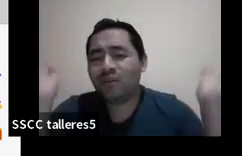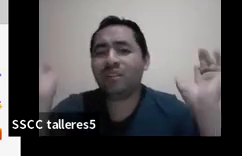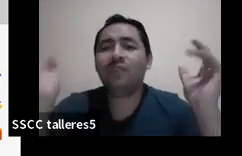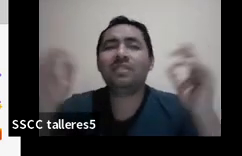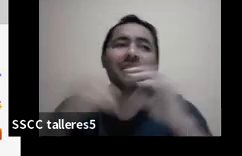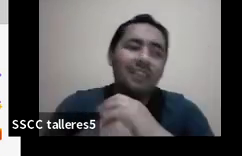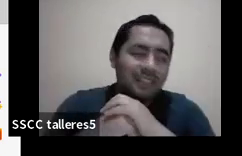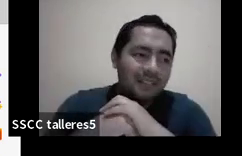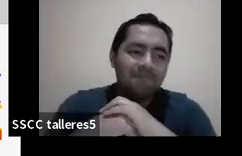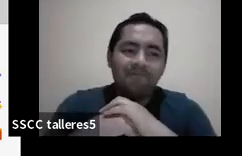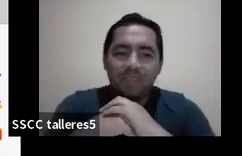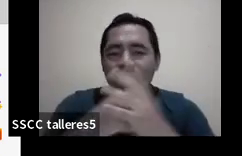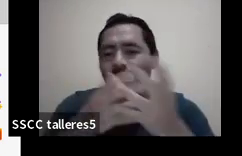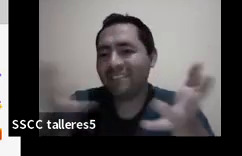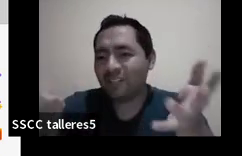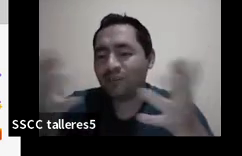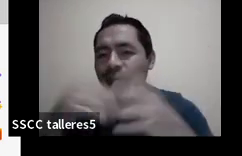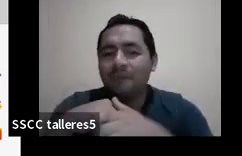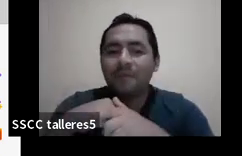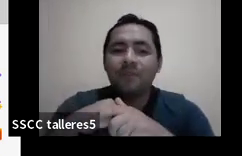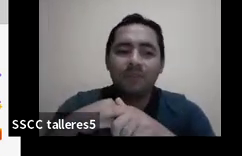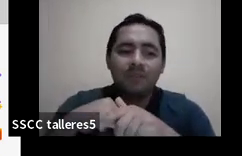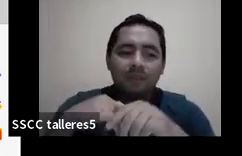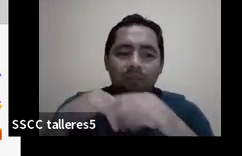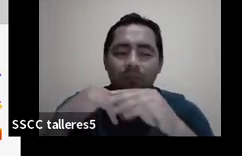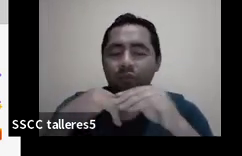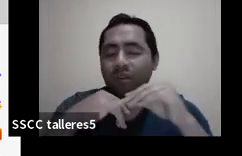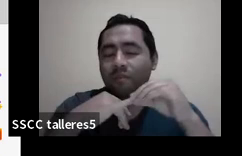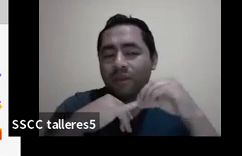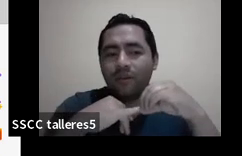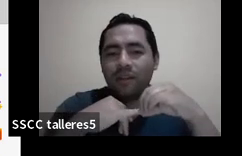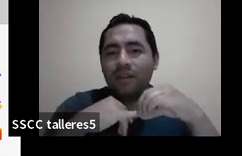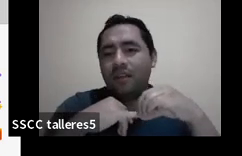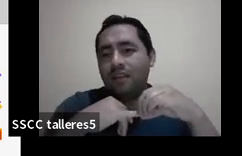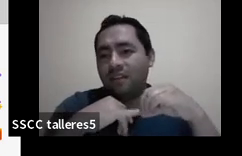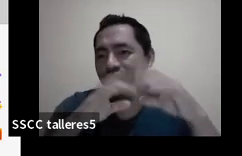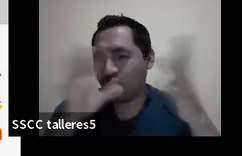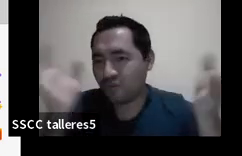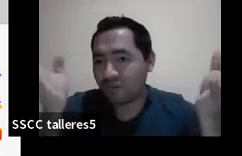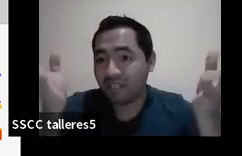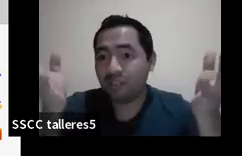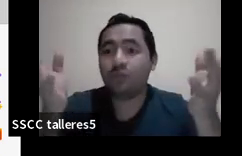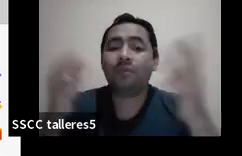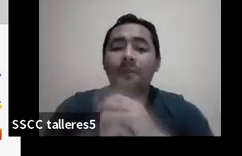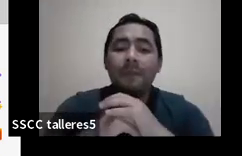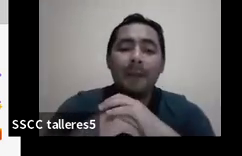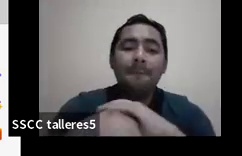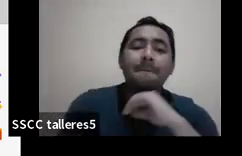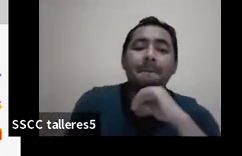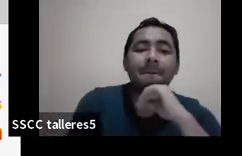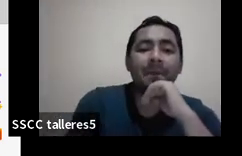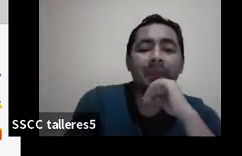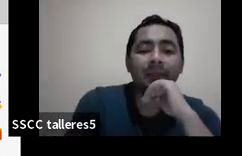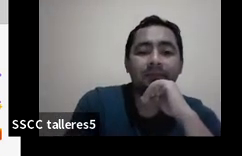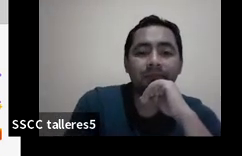manitos, nomás no es tan difícil. Ya, no es eso, ¿ya? Entonces es mucho más complejo que solo mover manitos,